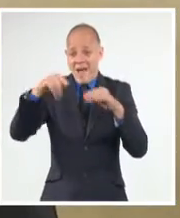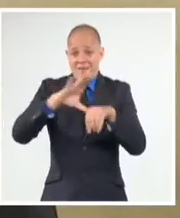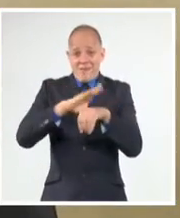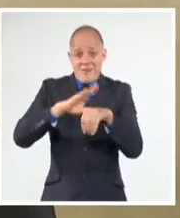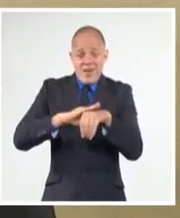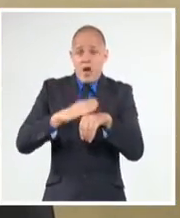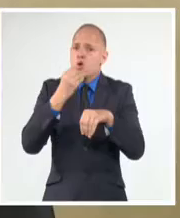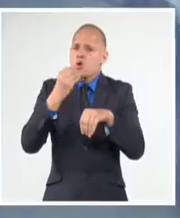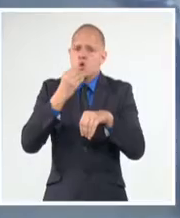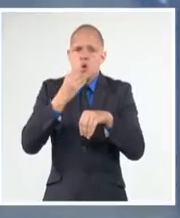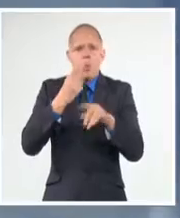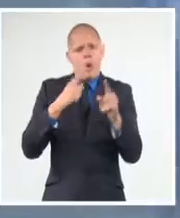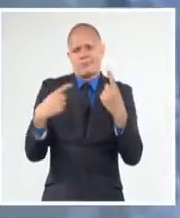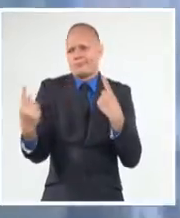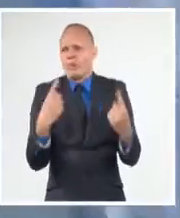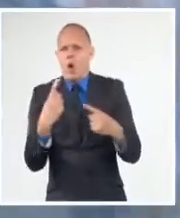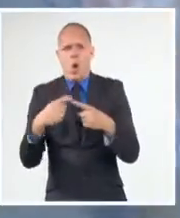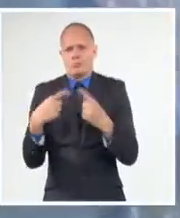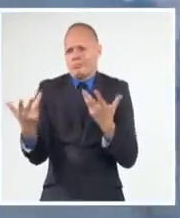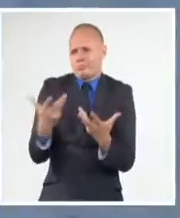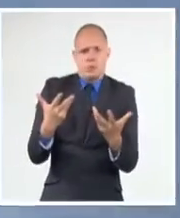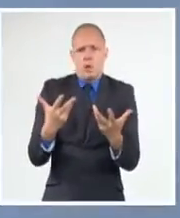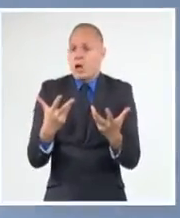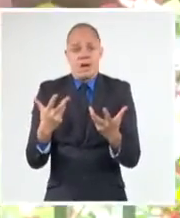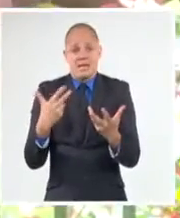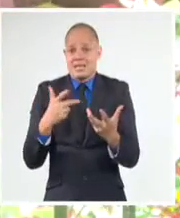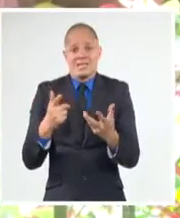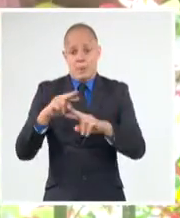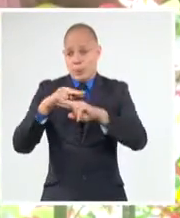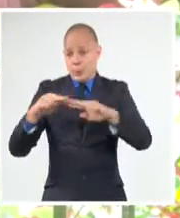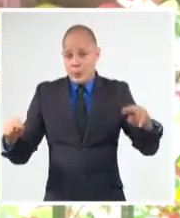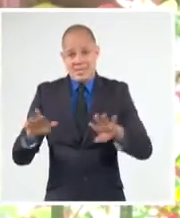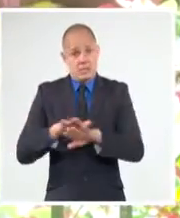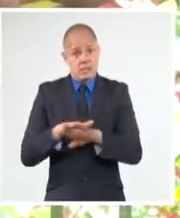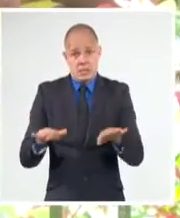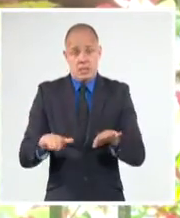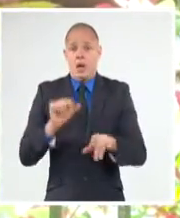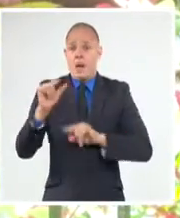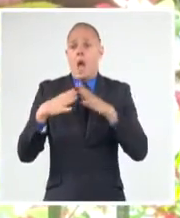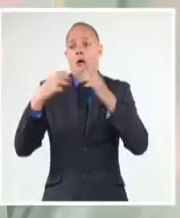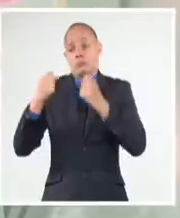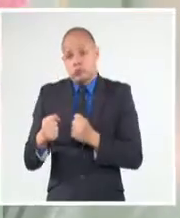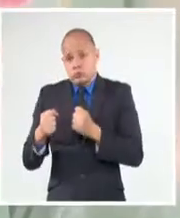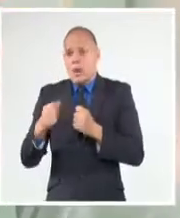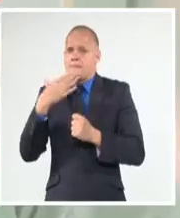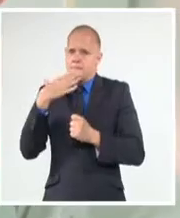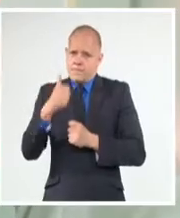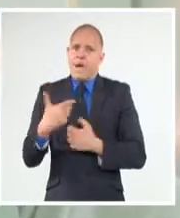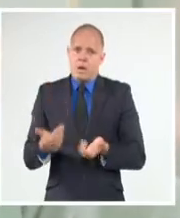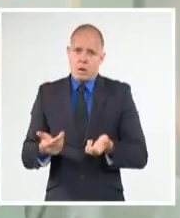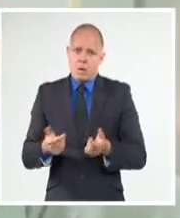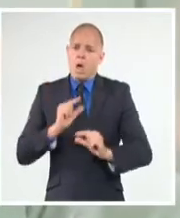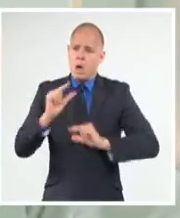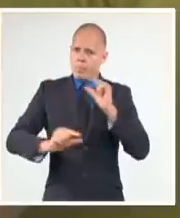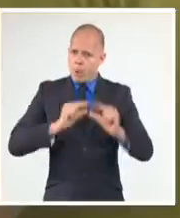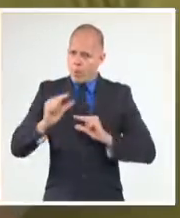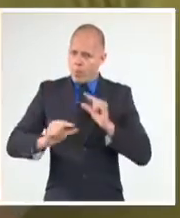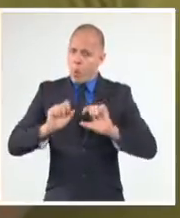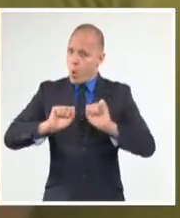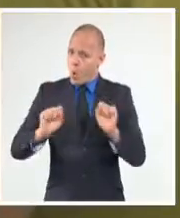a concientizarnos con la importancia de limitar la movilidad y de cuidarnos mucho, pues debemos retomar la vida